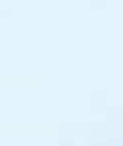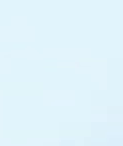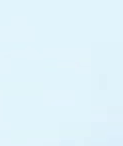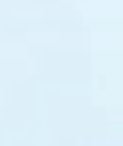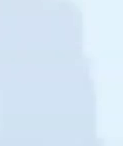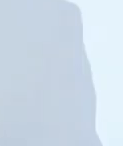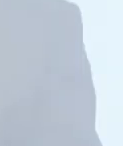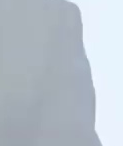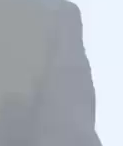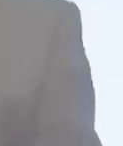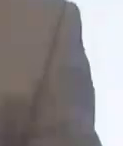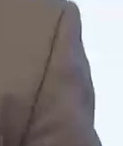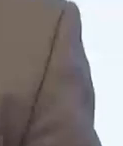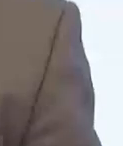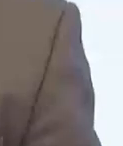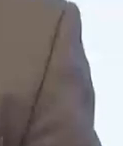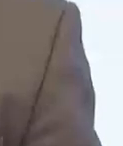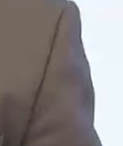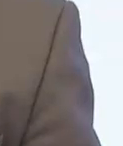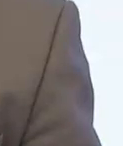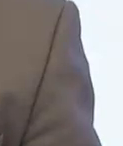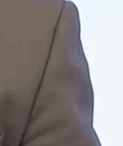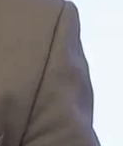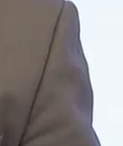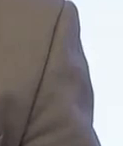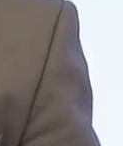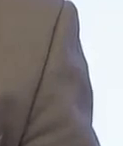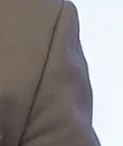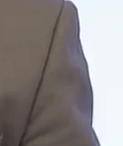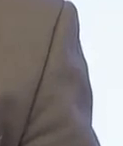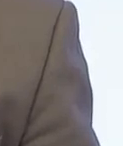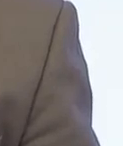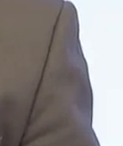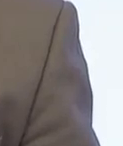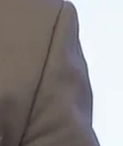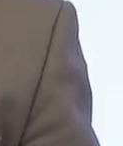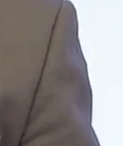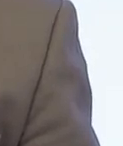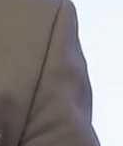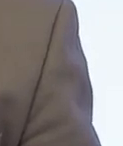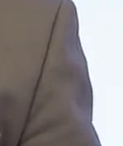de la terrible crisis financiera que asoló a la nación.